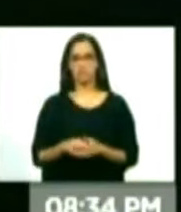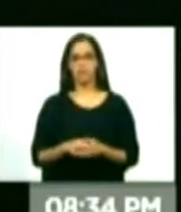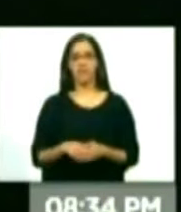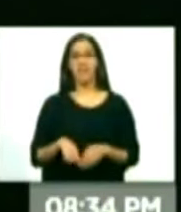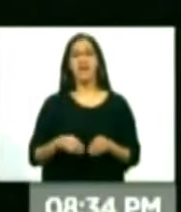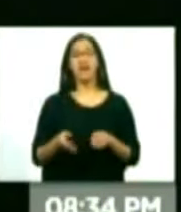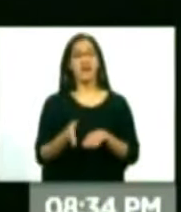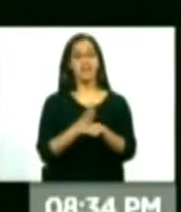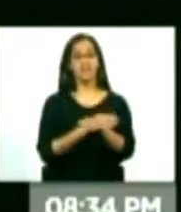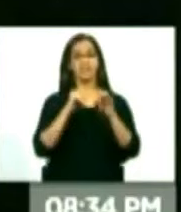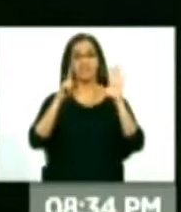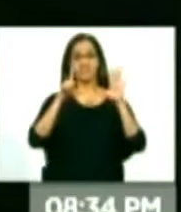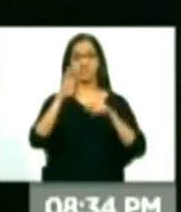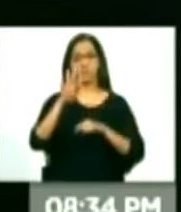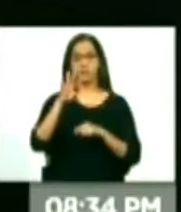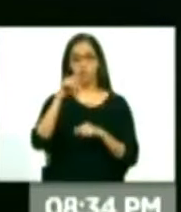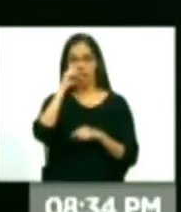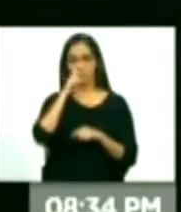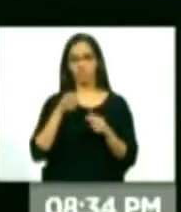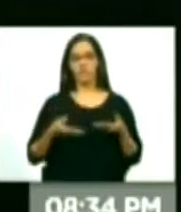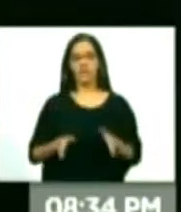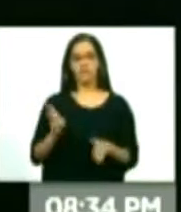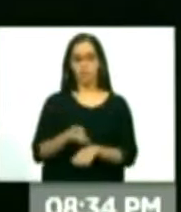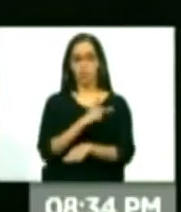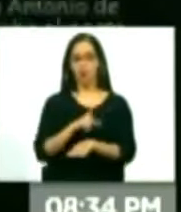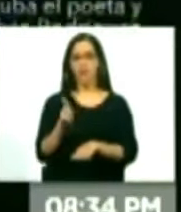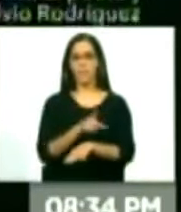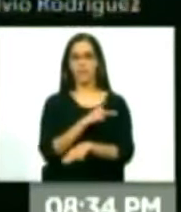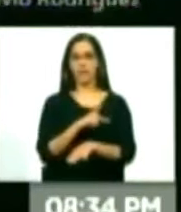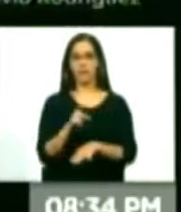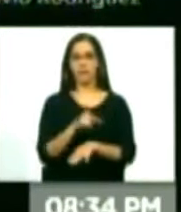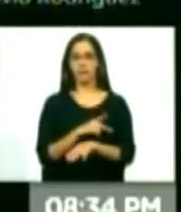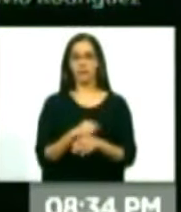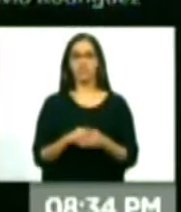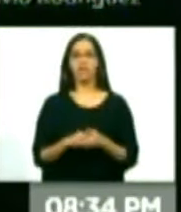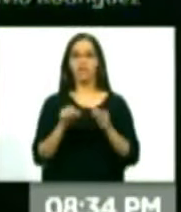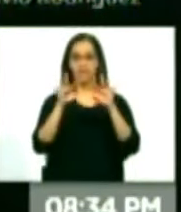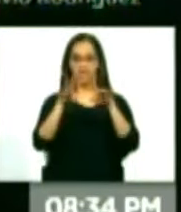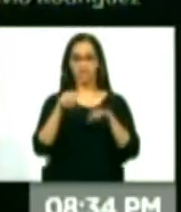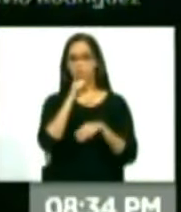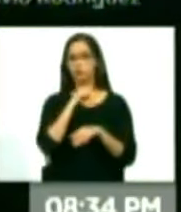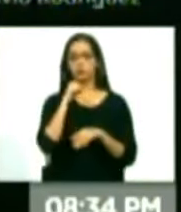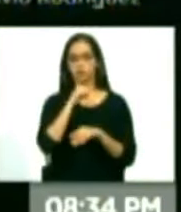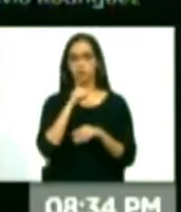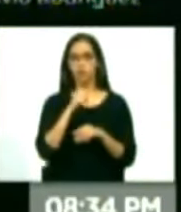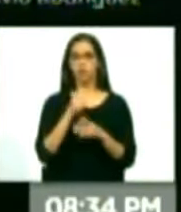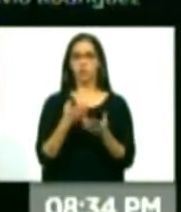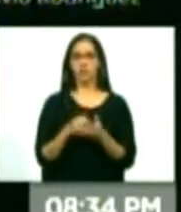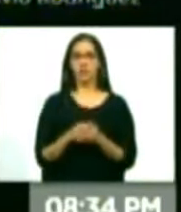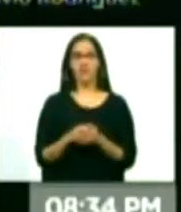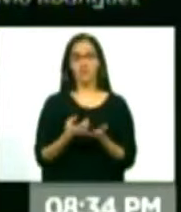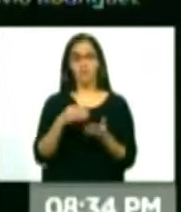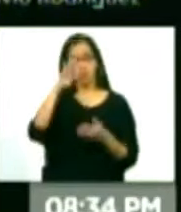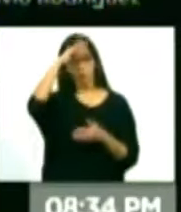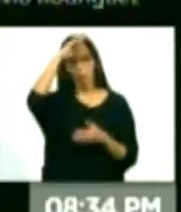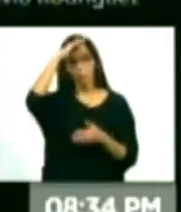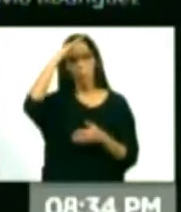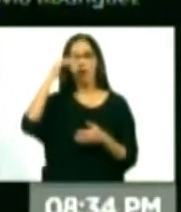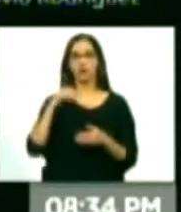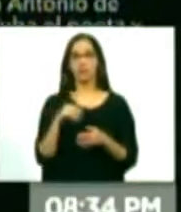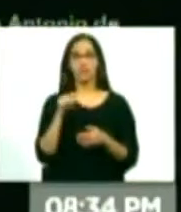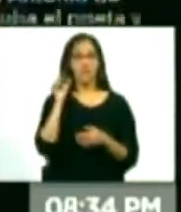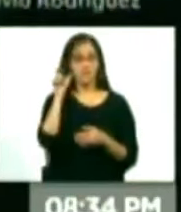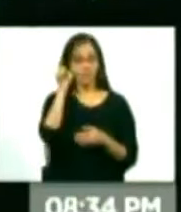74 años nace el poeta y cantautor Silvio Rodríguez Domínguez en San Antonio de los Baños, Cuba. Silvio